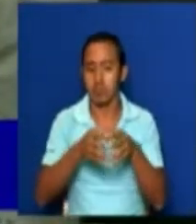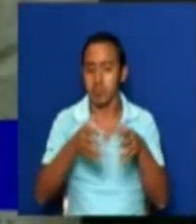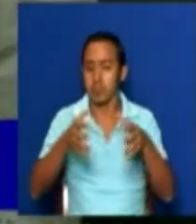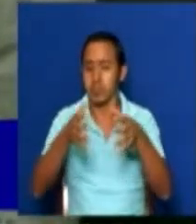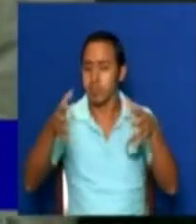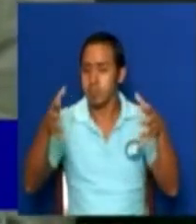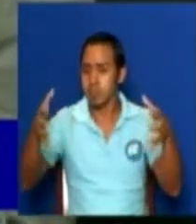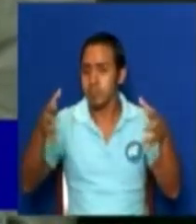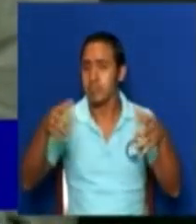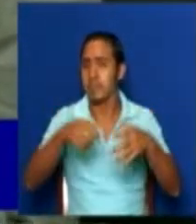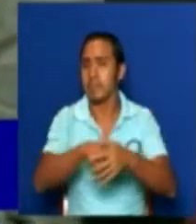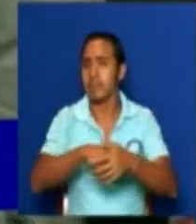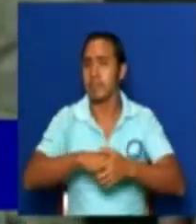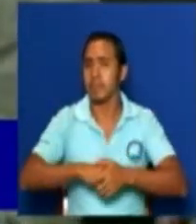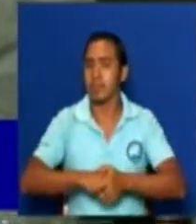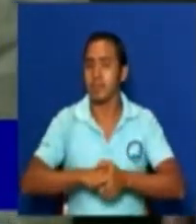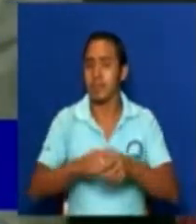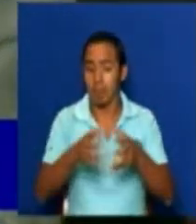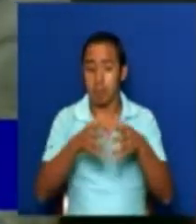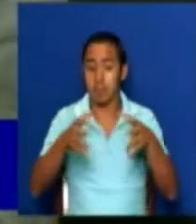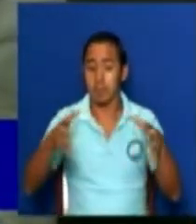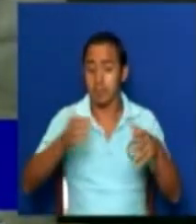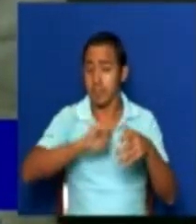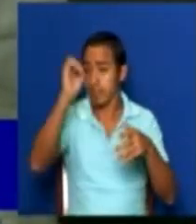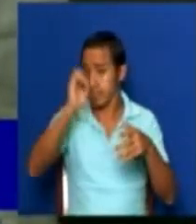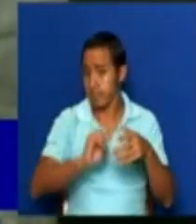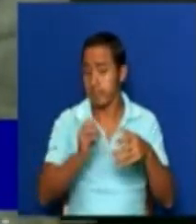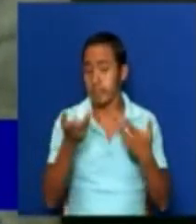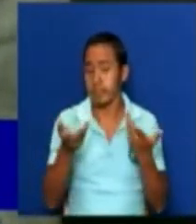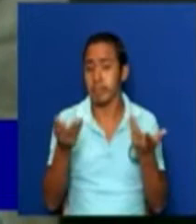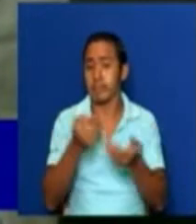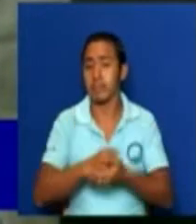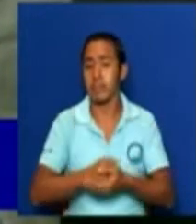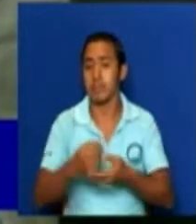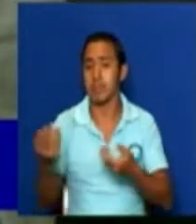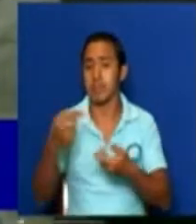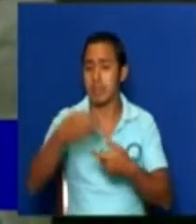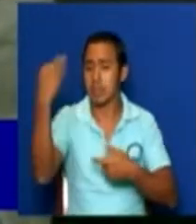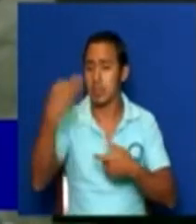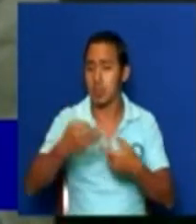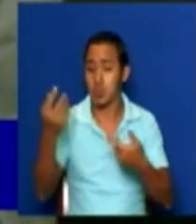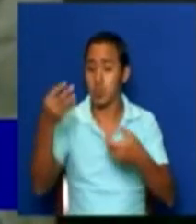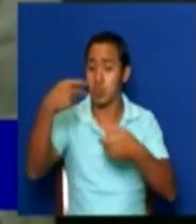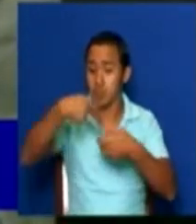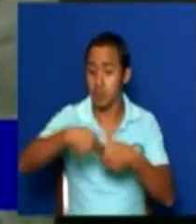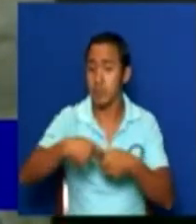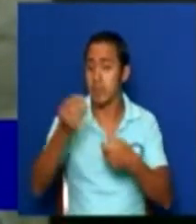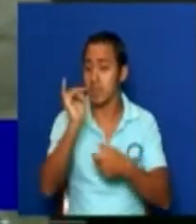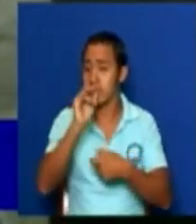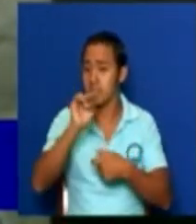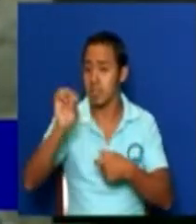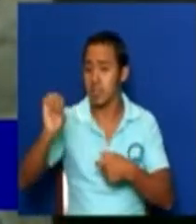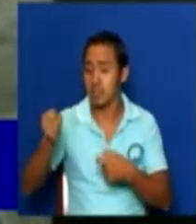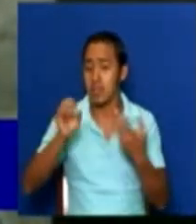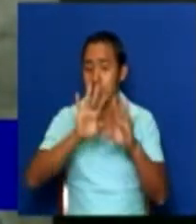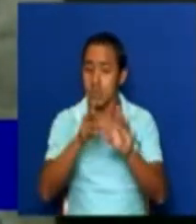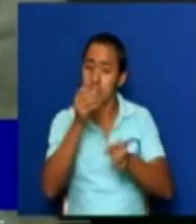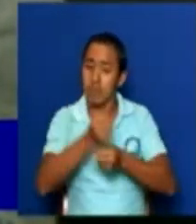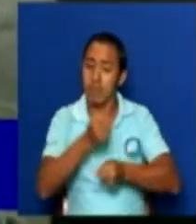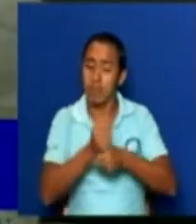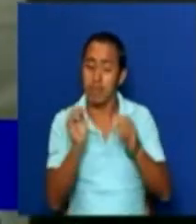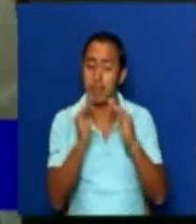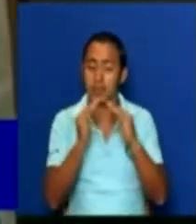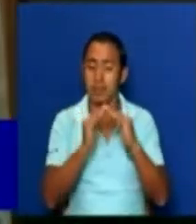incorporando en volúmenes importantes el aseguramiento social a las asistentes del